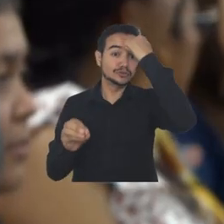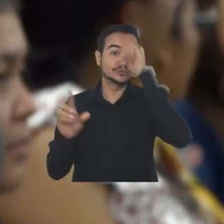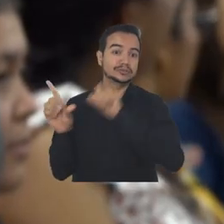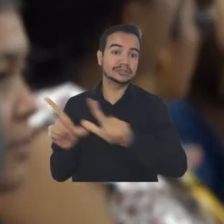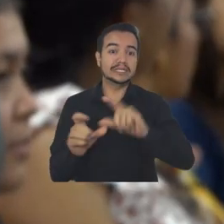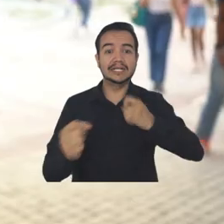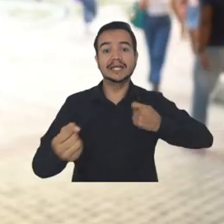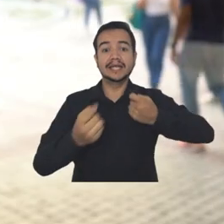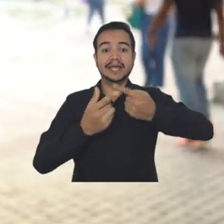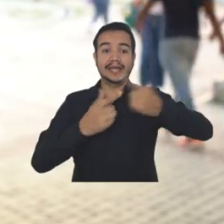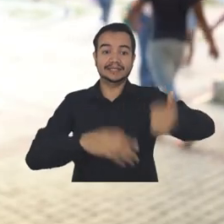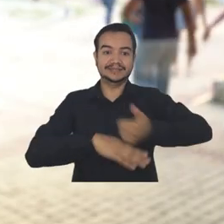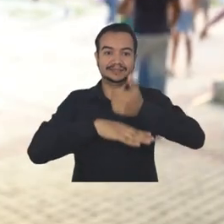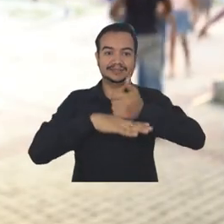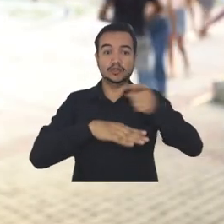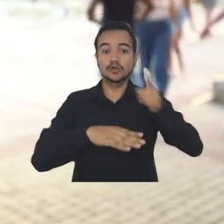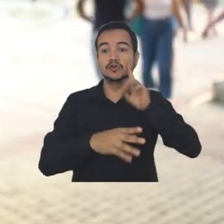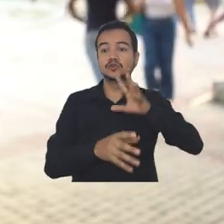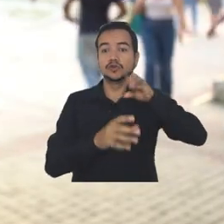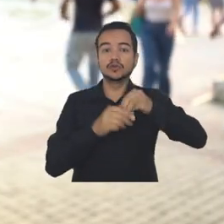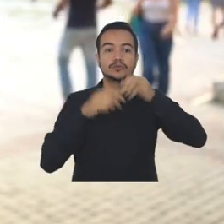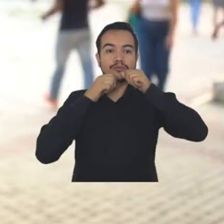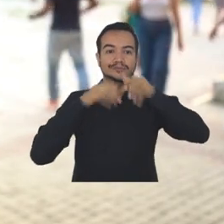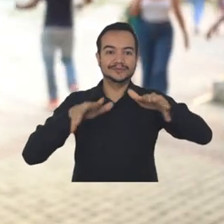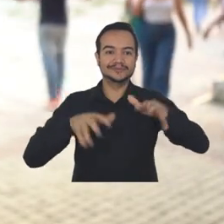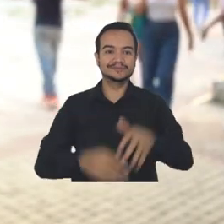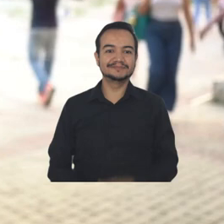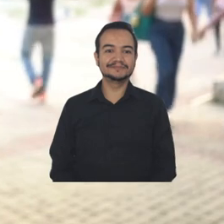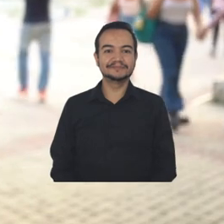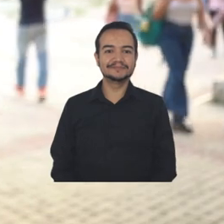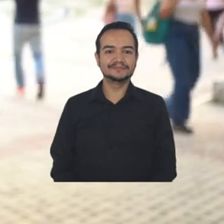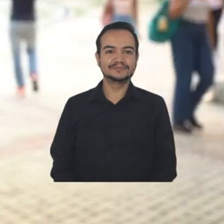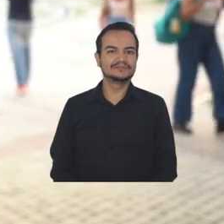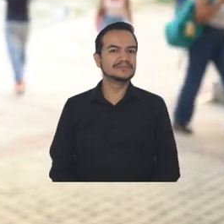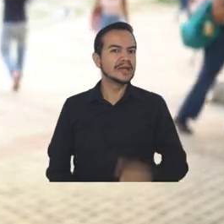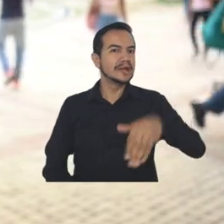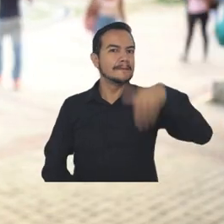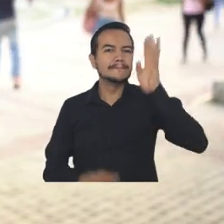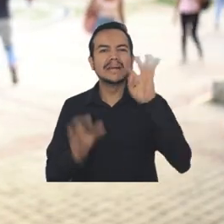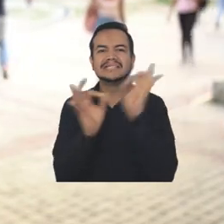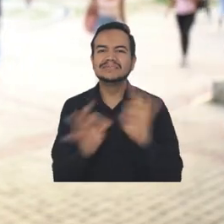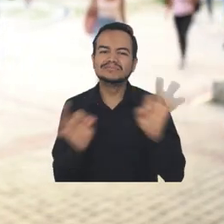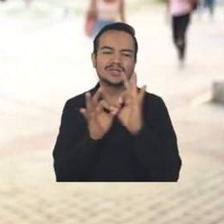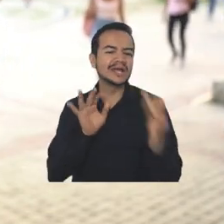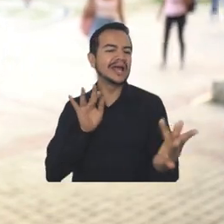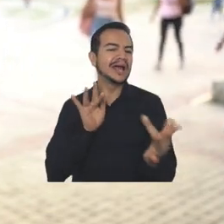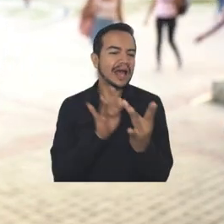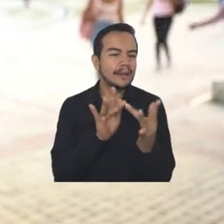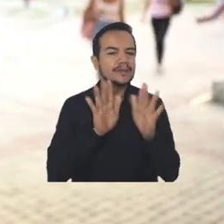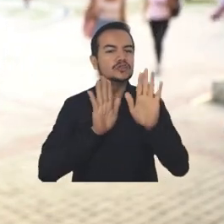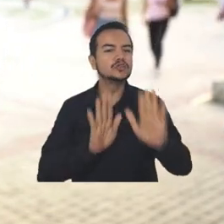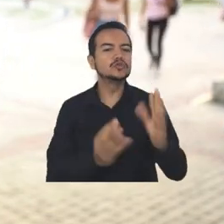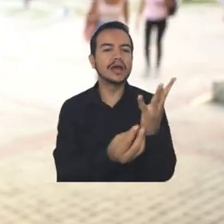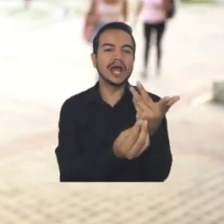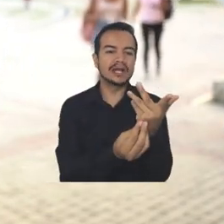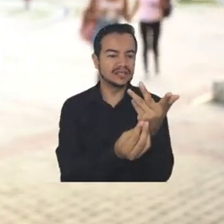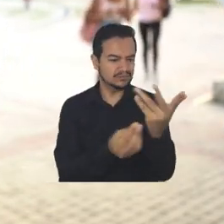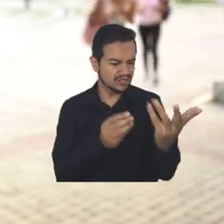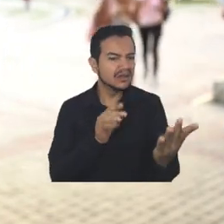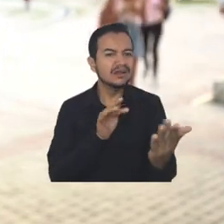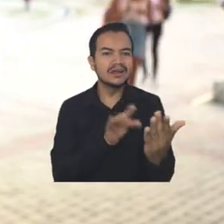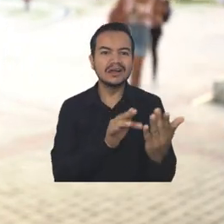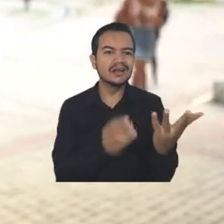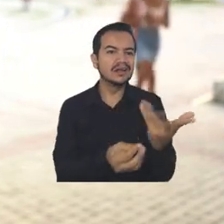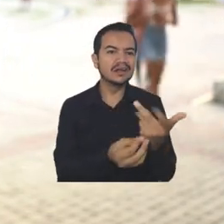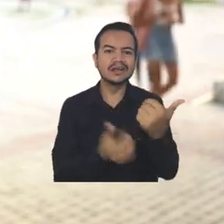sector público. Nada forma más como el acercamiento al arte y a, tal vez a la más liberal de las artes, la más democrática, que es la